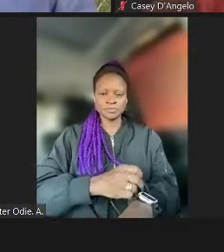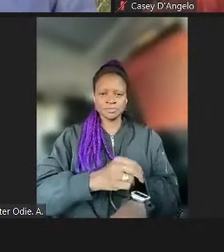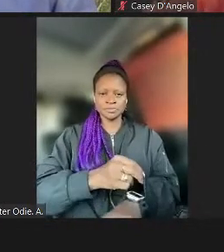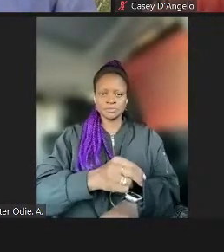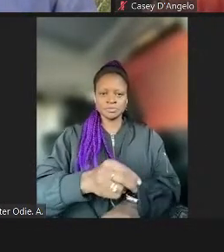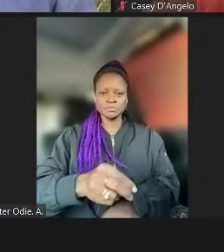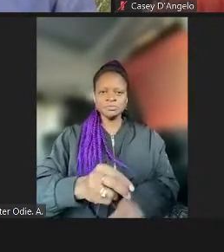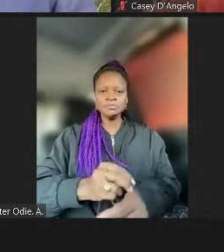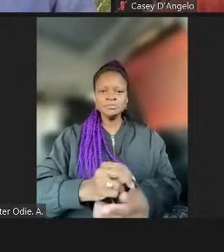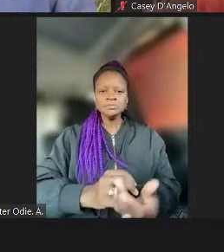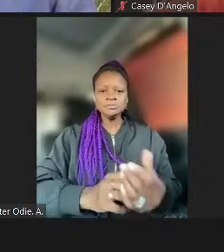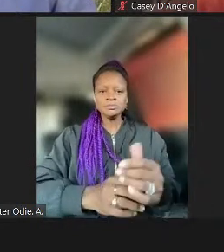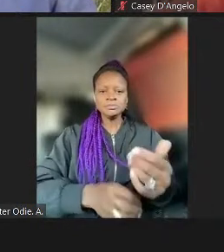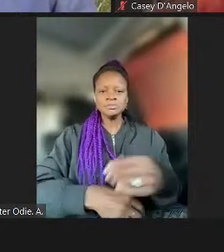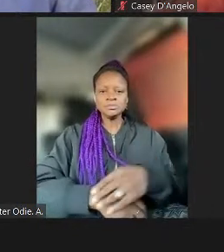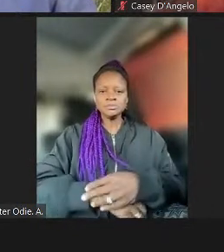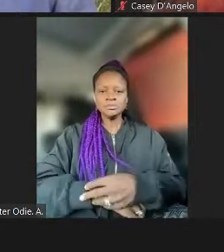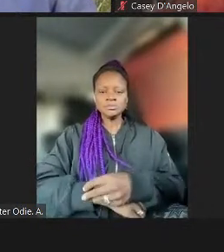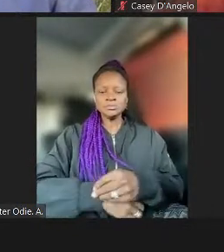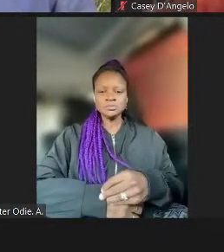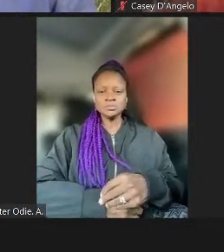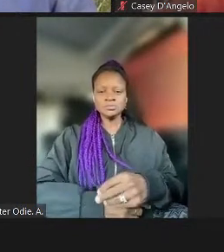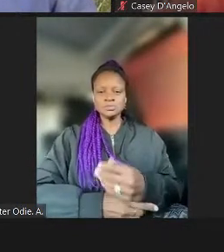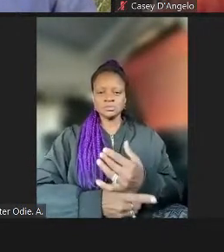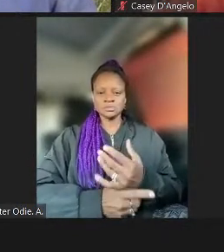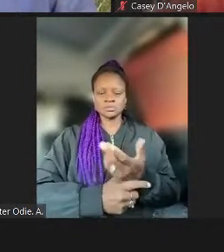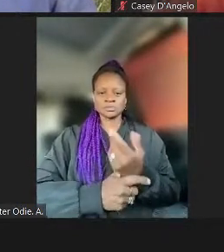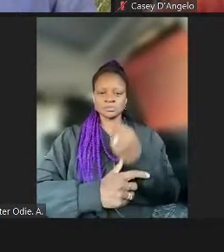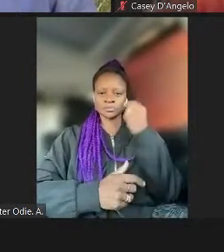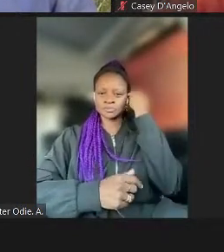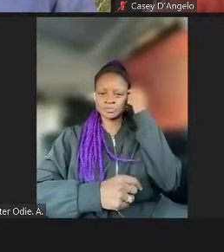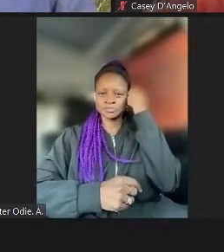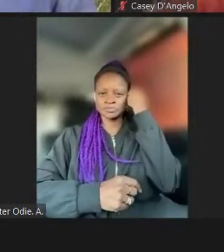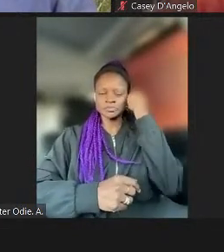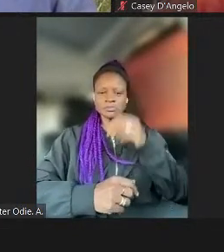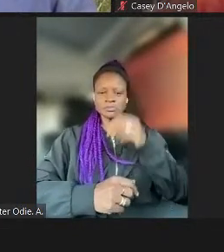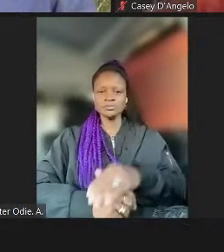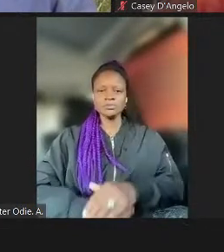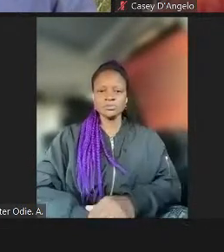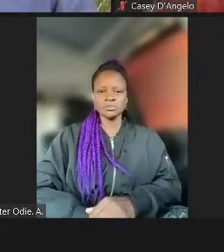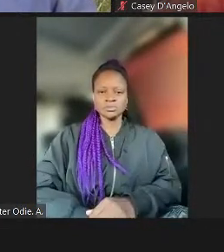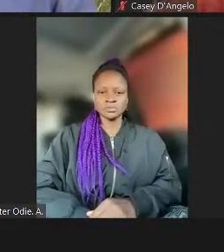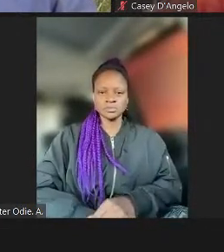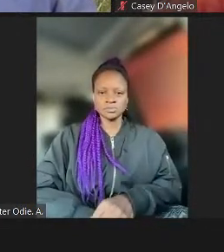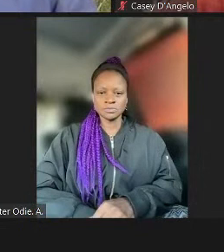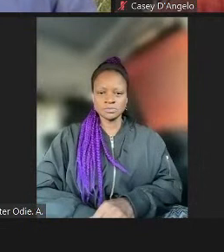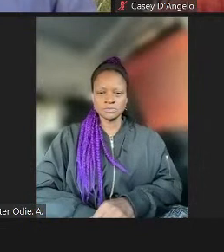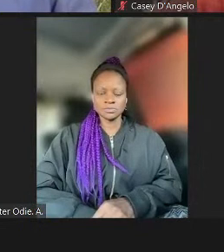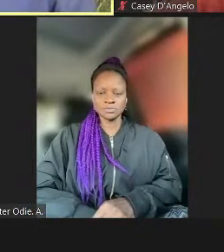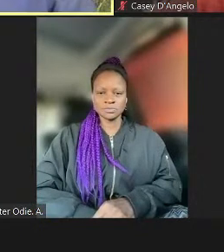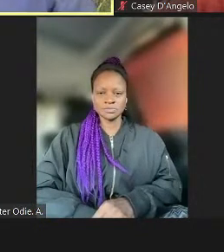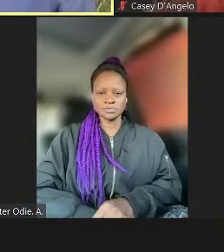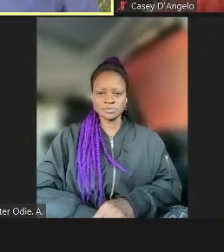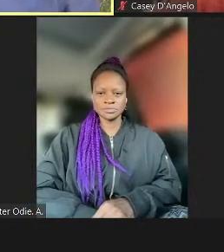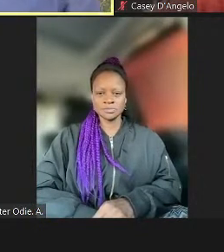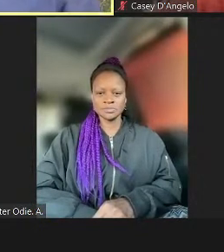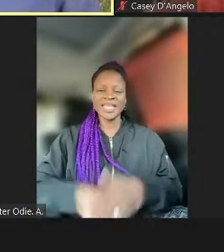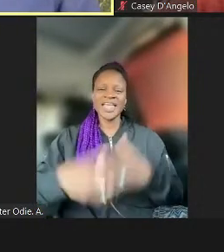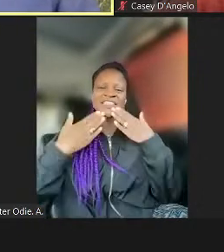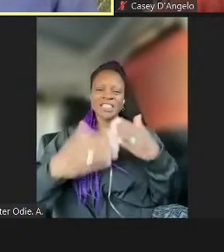de Facebook del Condado de Sonoma. Gracias. Y ahora regresamos para atrás con Paul Gullickson. Thank you,